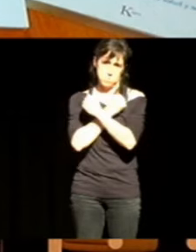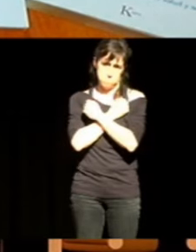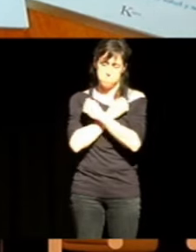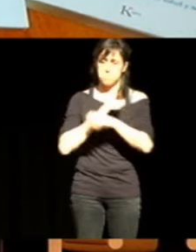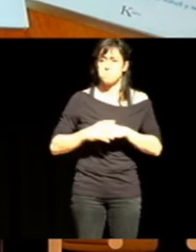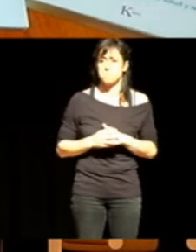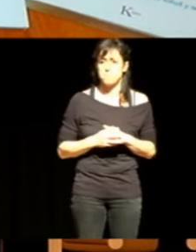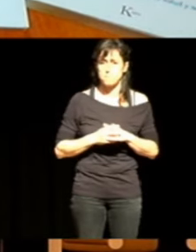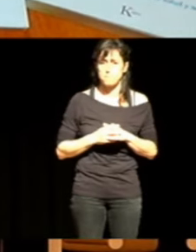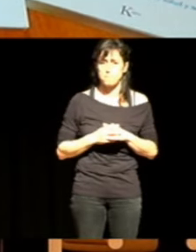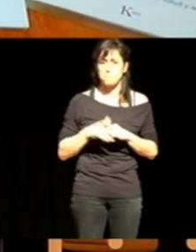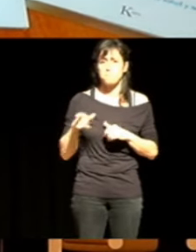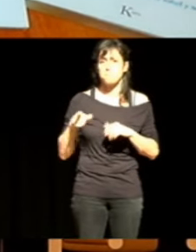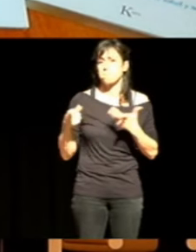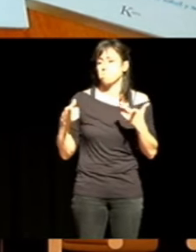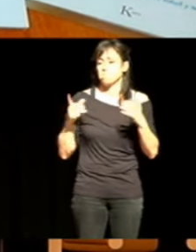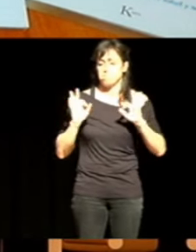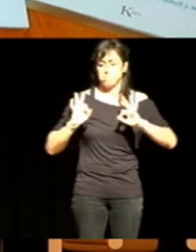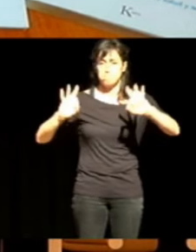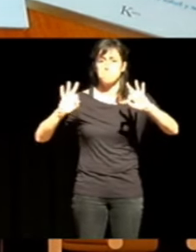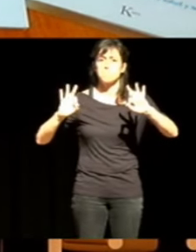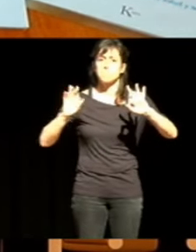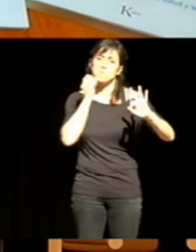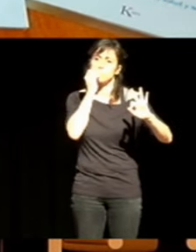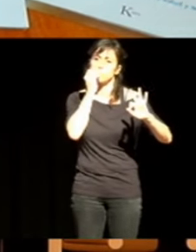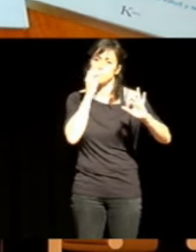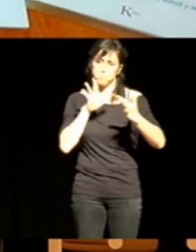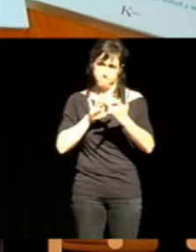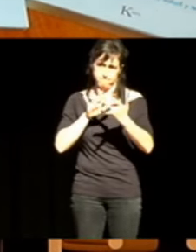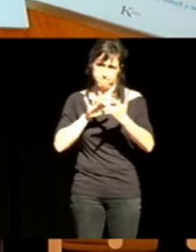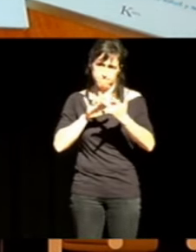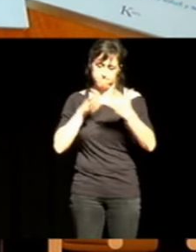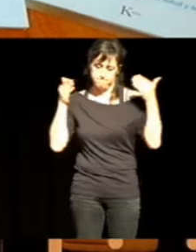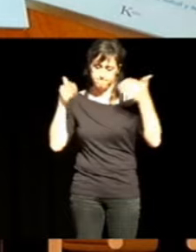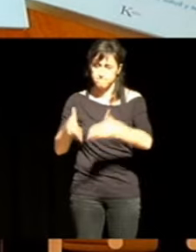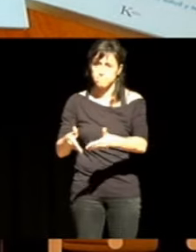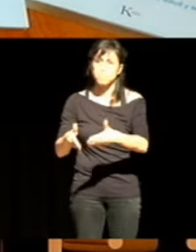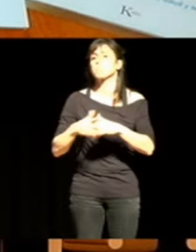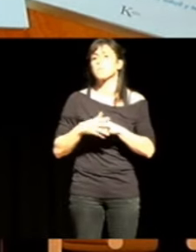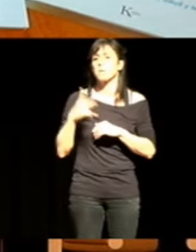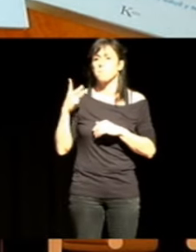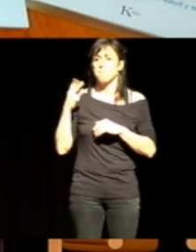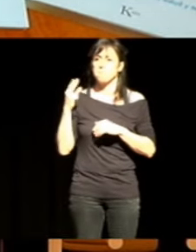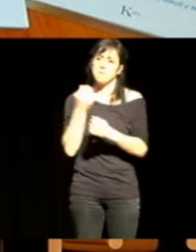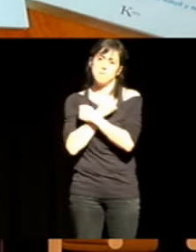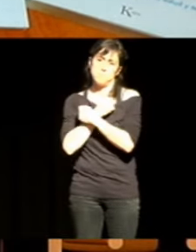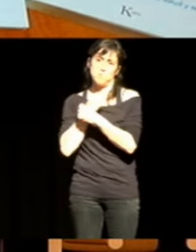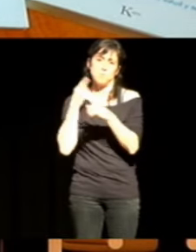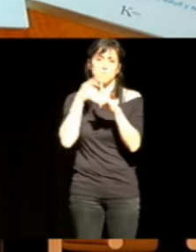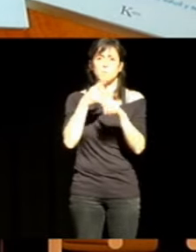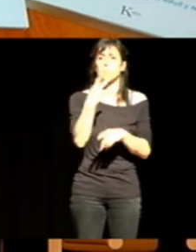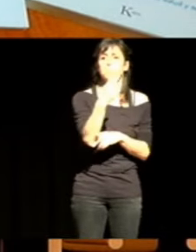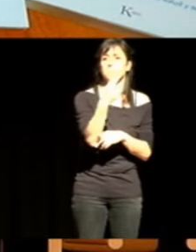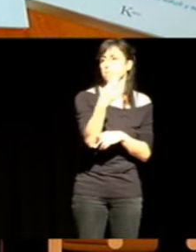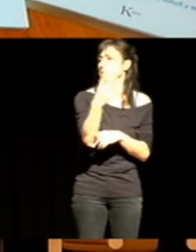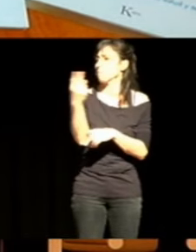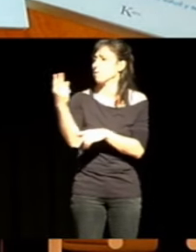una aplicación completa del buen trato. La pareja, un proyecto de amor, no es un libro para parejas, es un libro para personas,